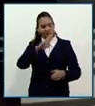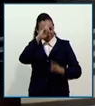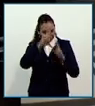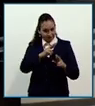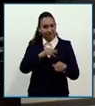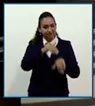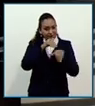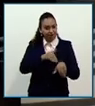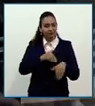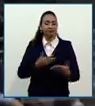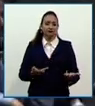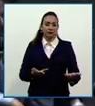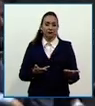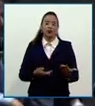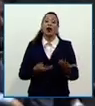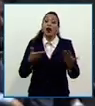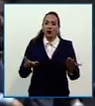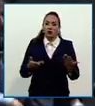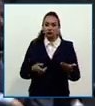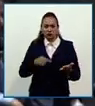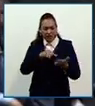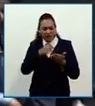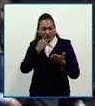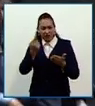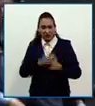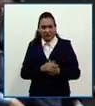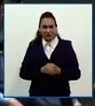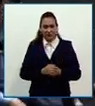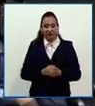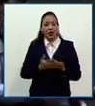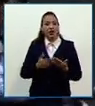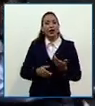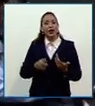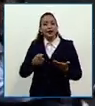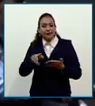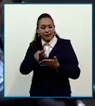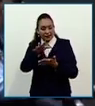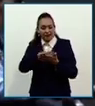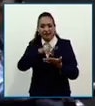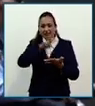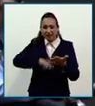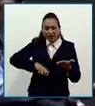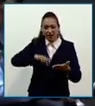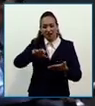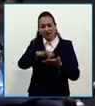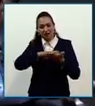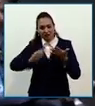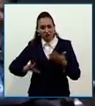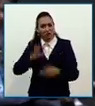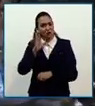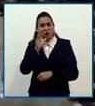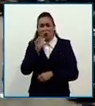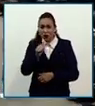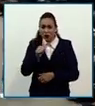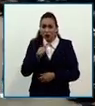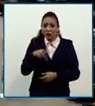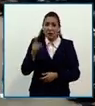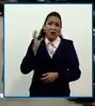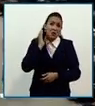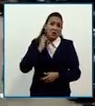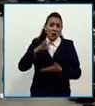29 precisa que las garantías judiciales no se pueden suspender, ni siquiera en estado de excepción. Y el